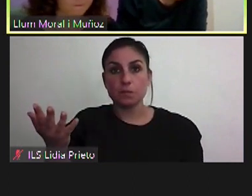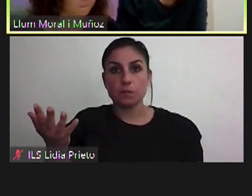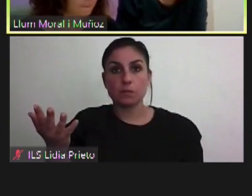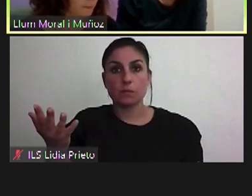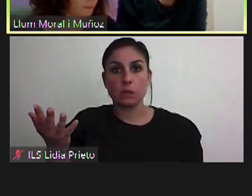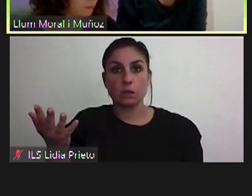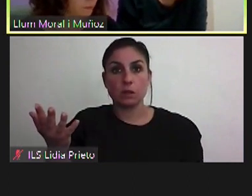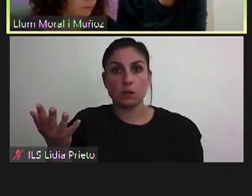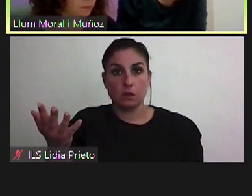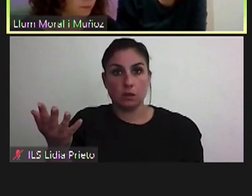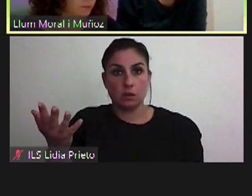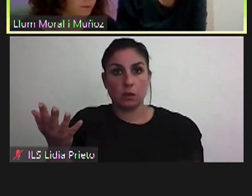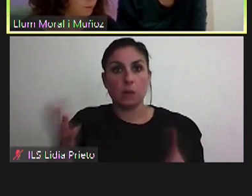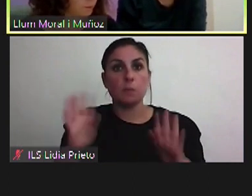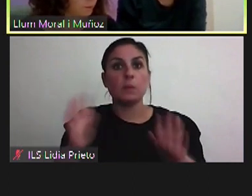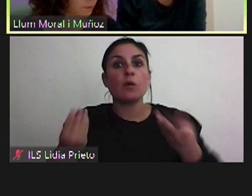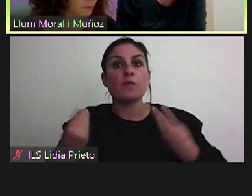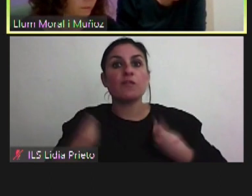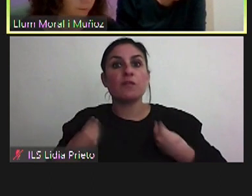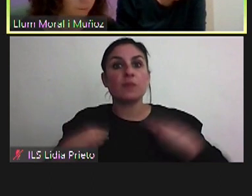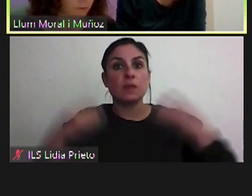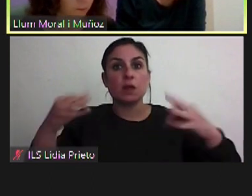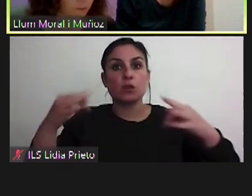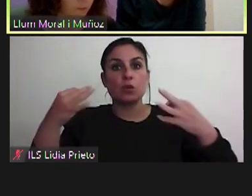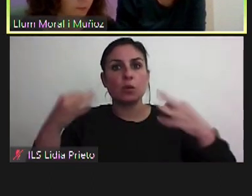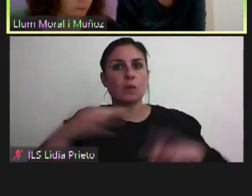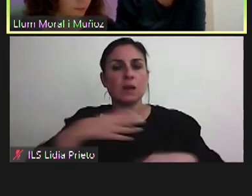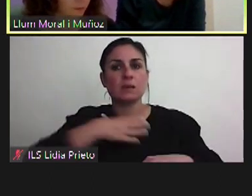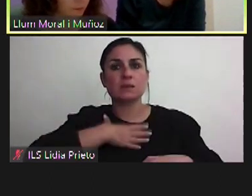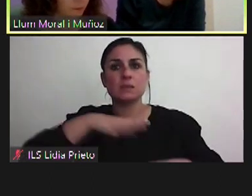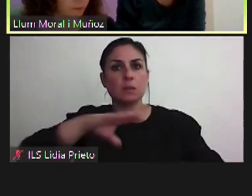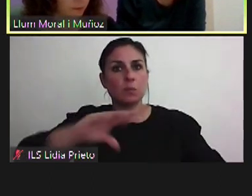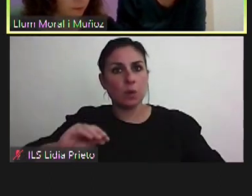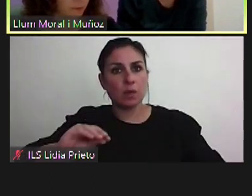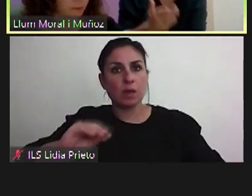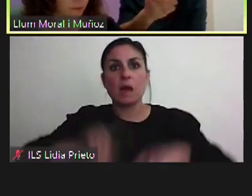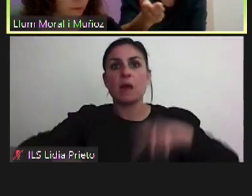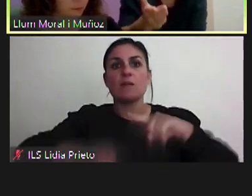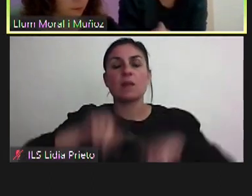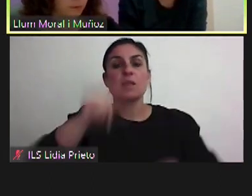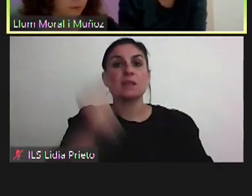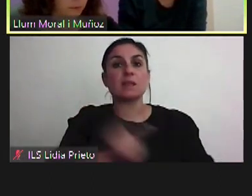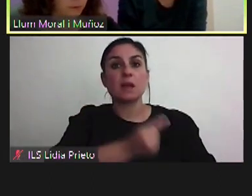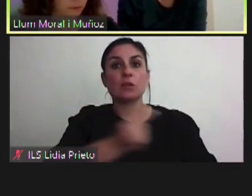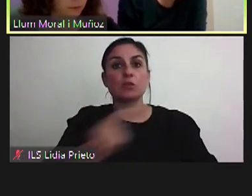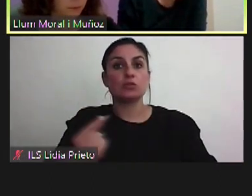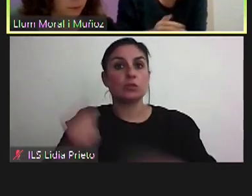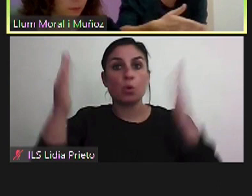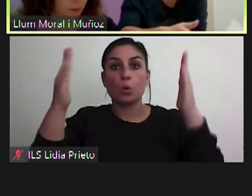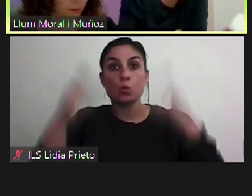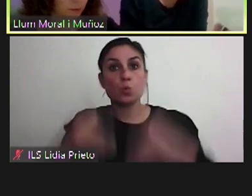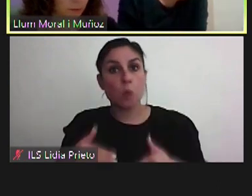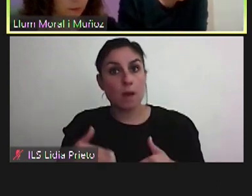pero existen personas con una vida normalizada que no hacen público su diagnóstico o incluso que no están diagnosticadas y por tanto no se están teniendo en cuenta tampoco